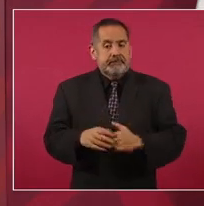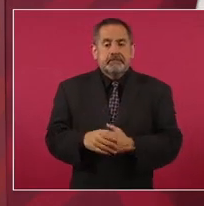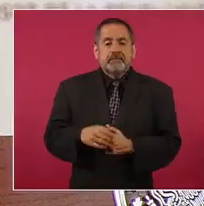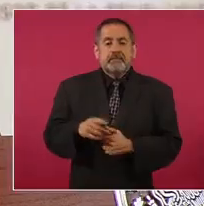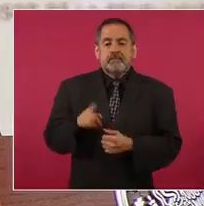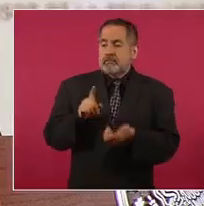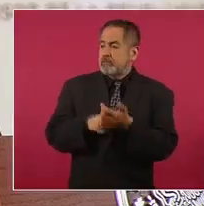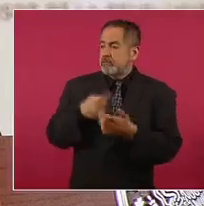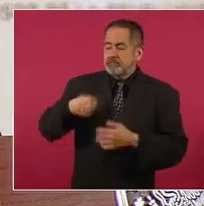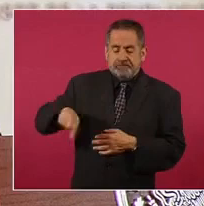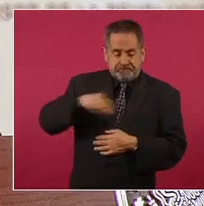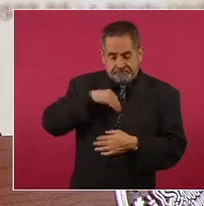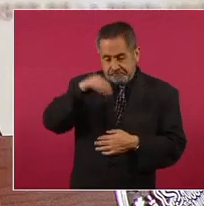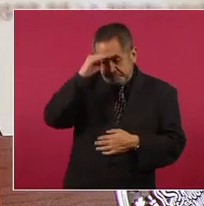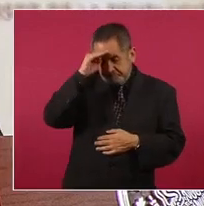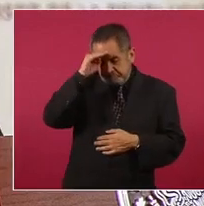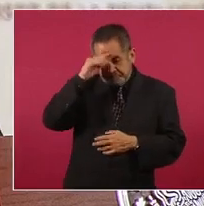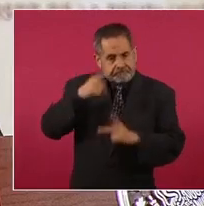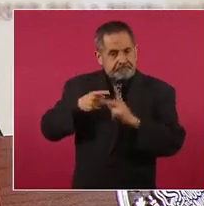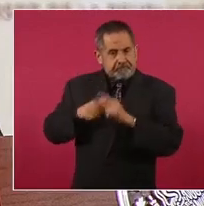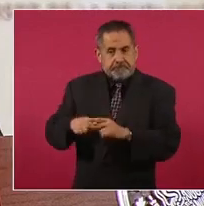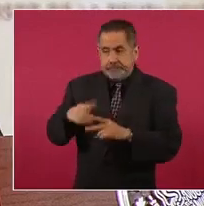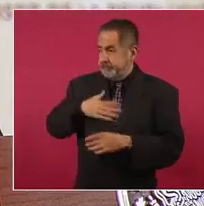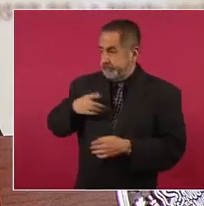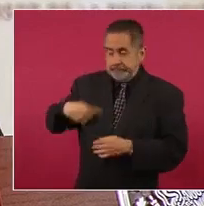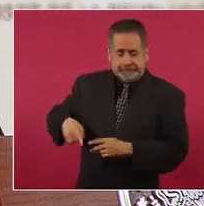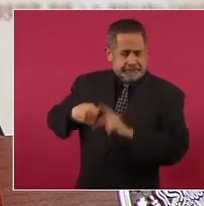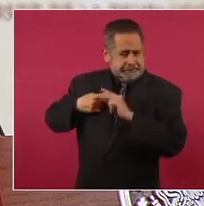hemos iniciado desde el principio